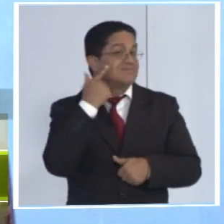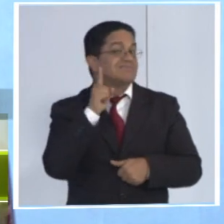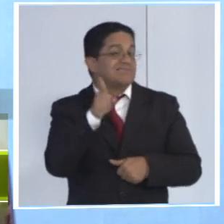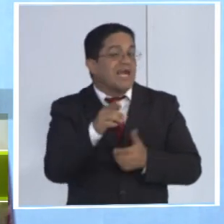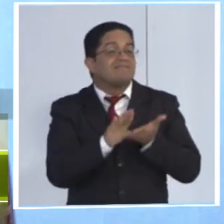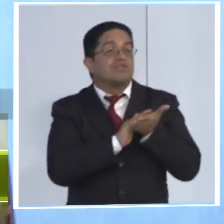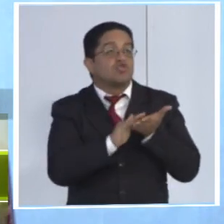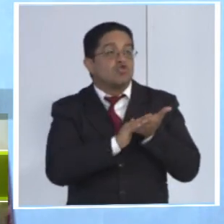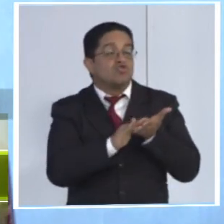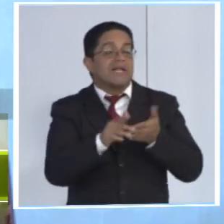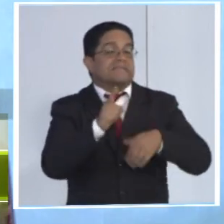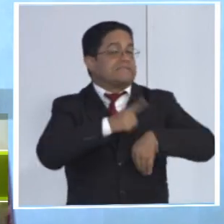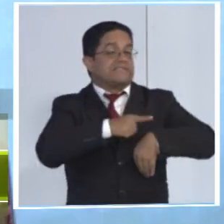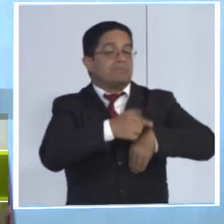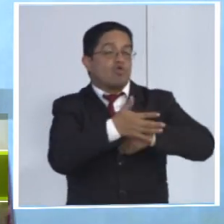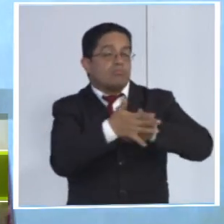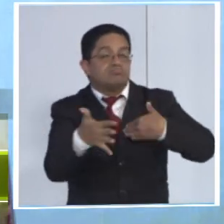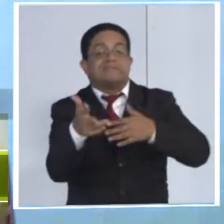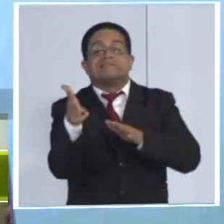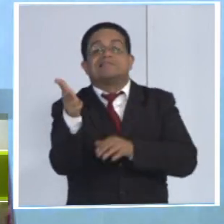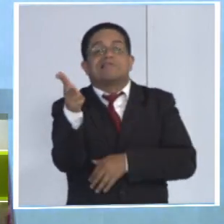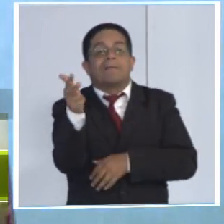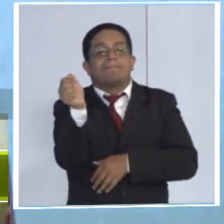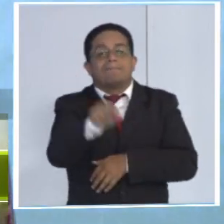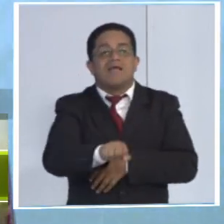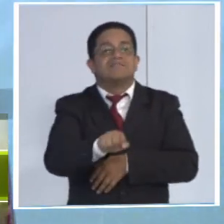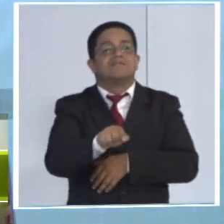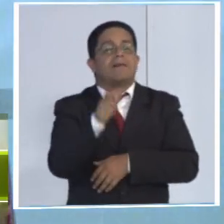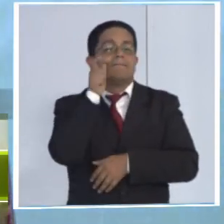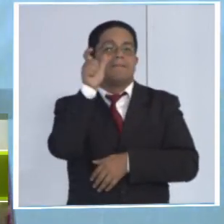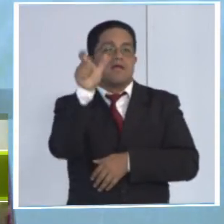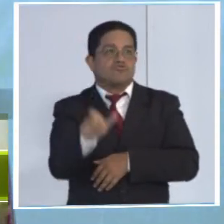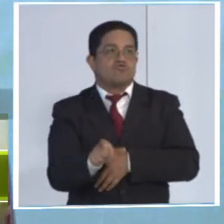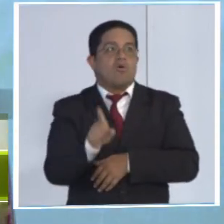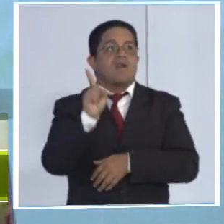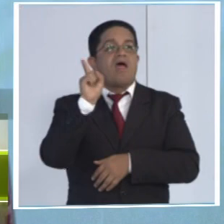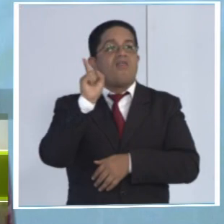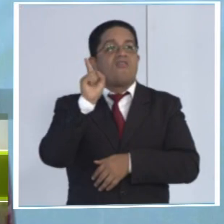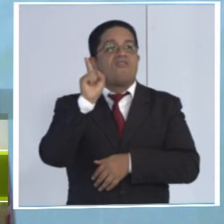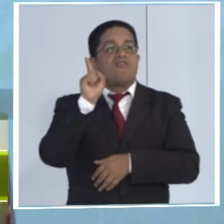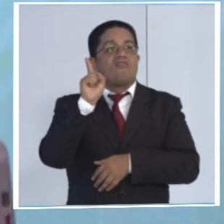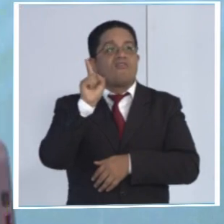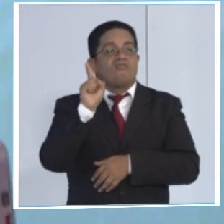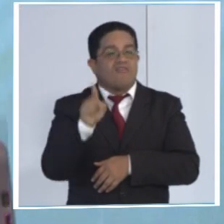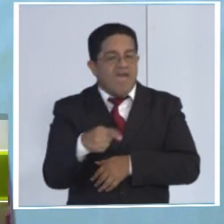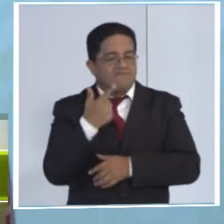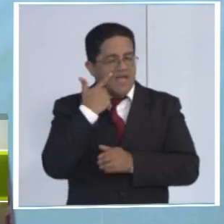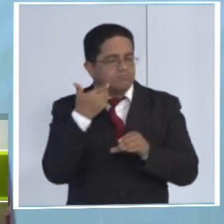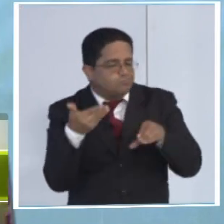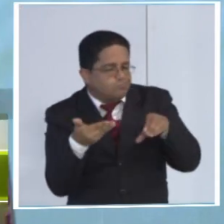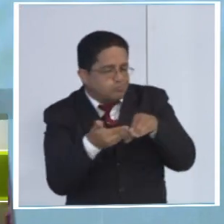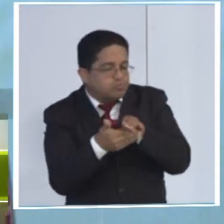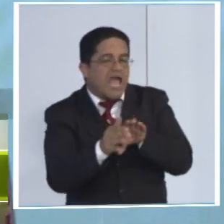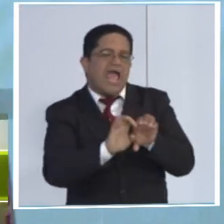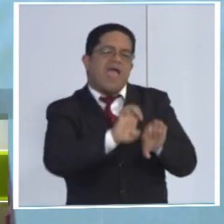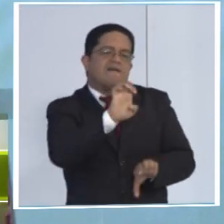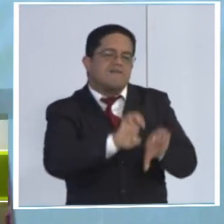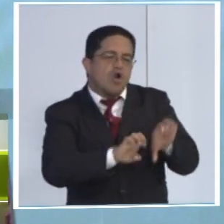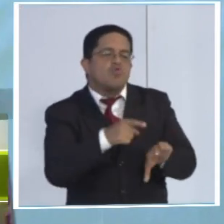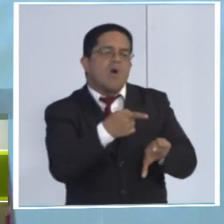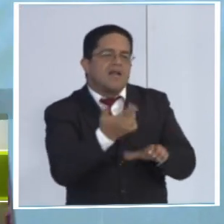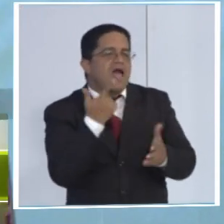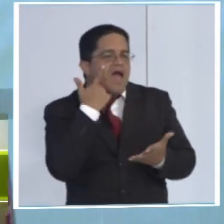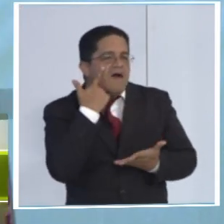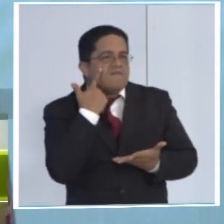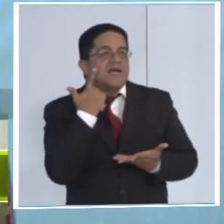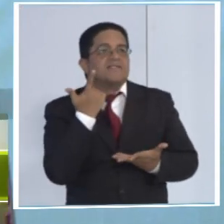reabsorberse durante un periodo de tiempo aproximado de 3 meses y el paciente tiene que llevar un seriado de imágenes para evaluar realmente